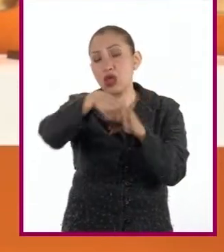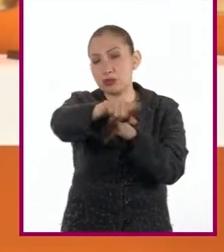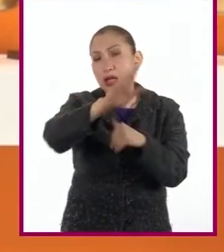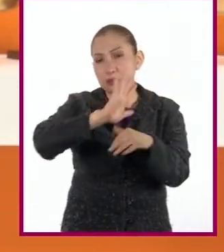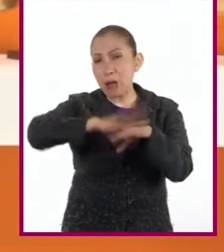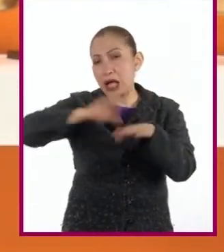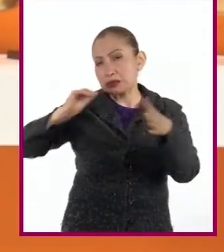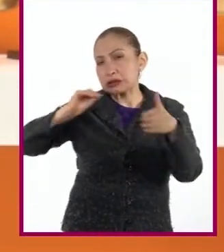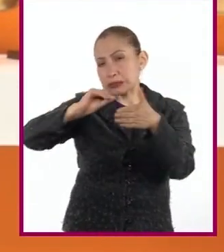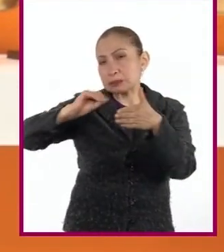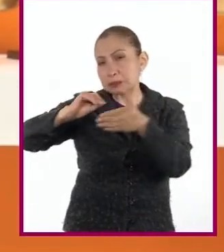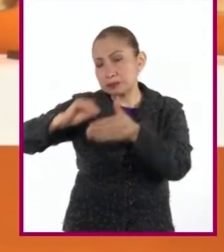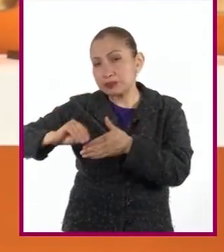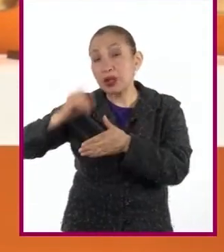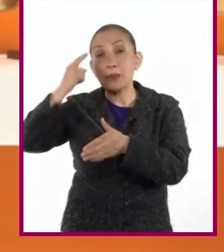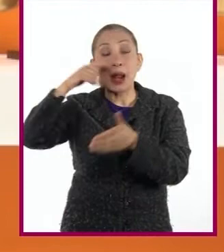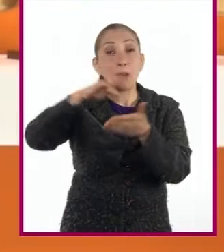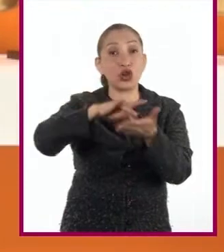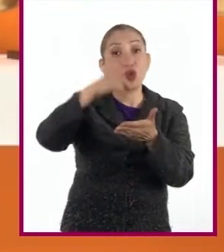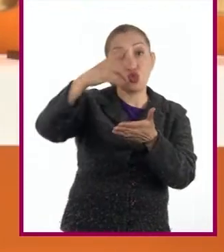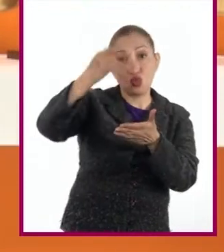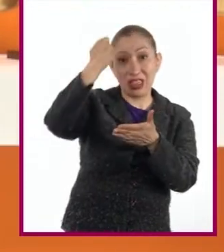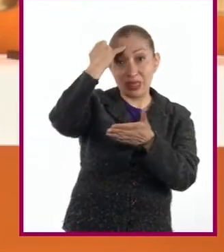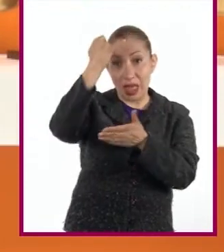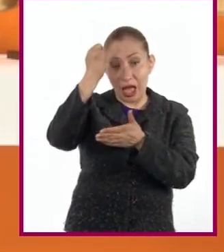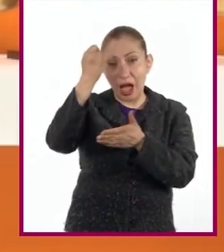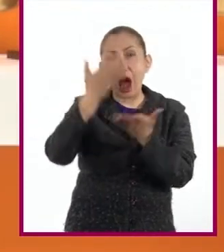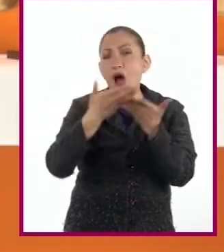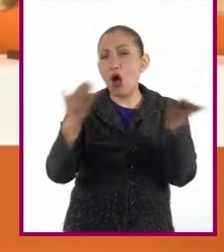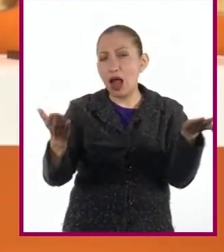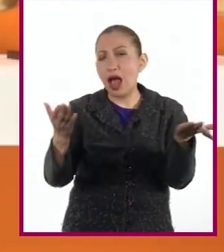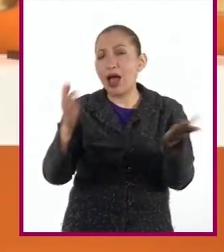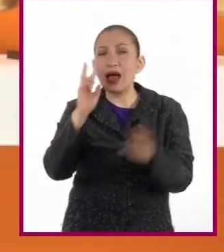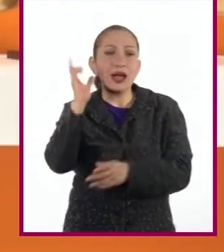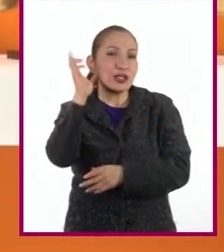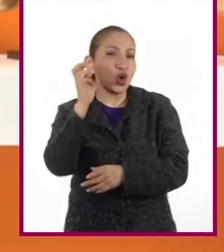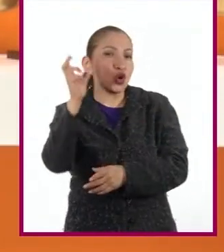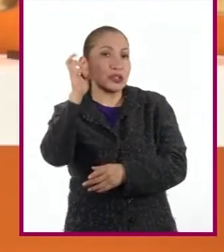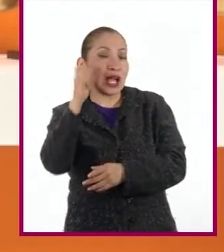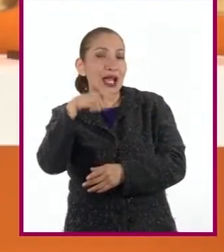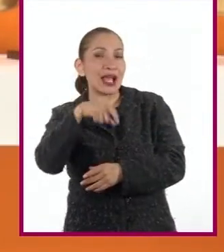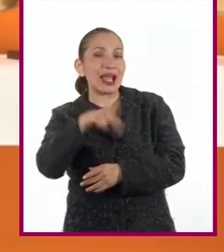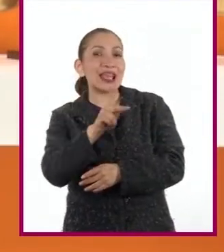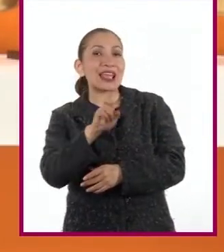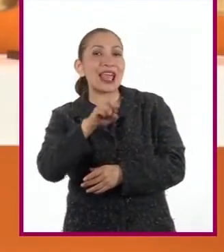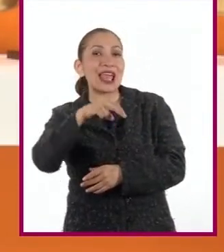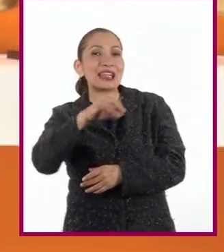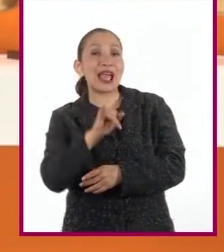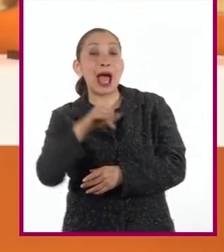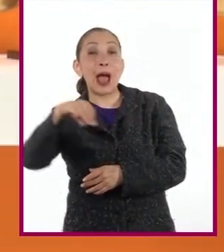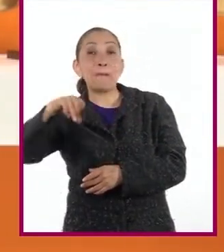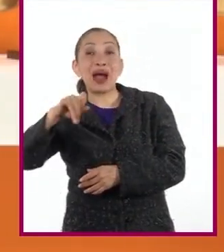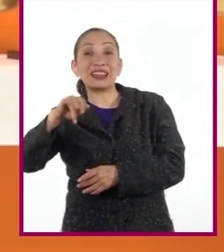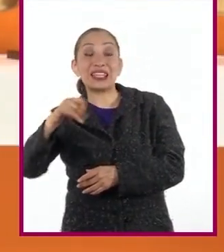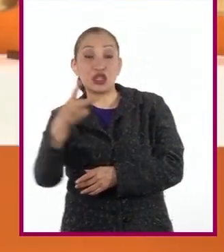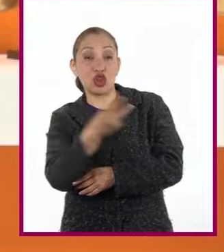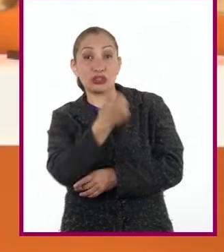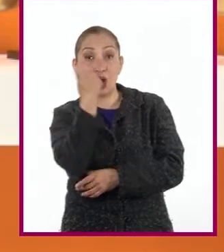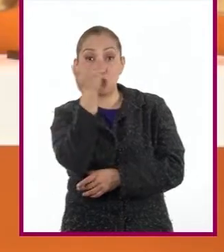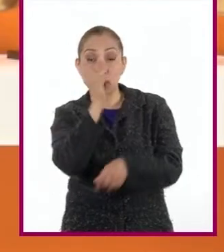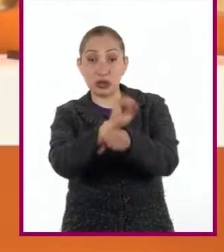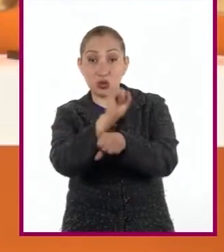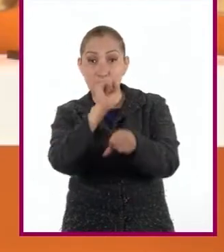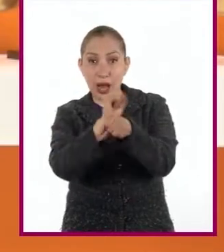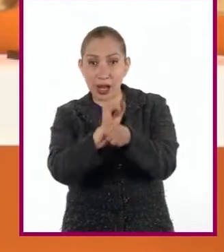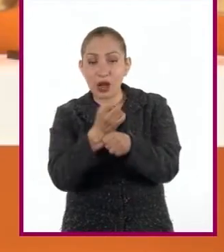sesión. Para apoyar sus ideas, ¿qué les parece si escuchamos a Kenia y Martín, dos estudiantes de secundaria que